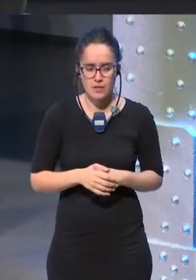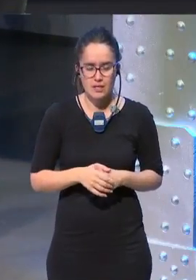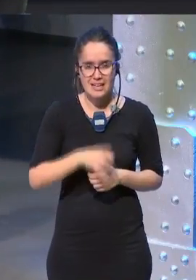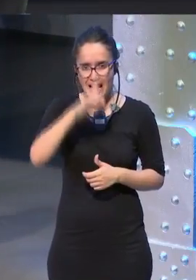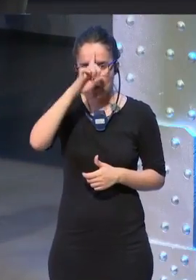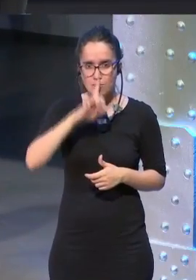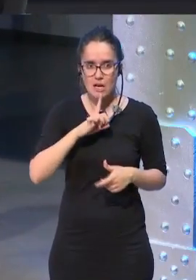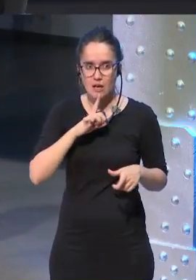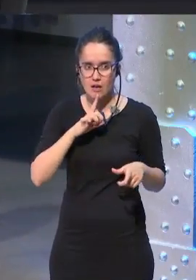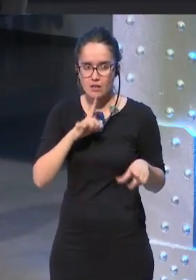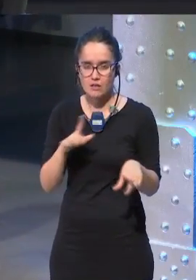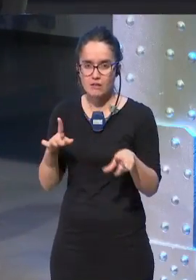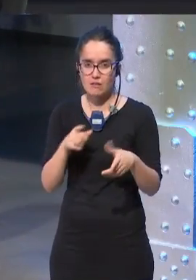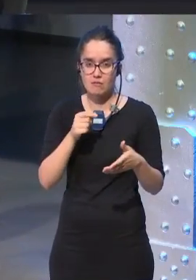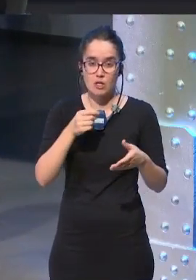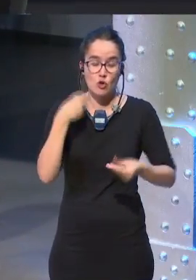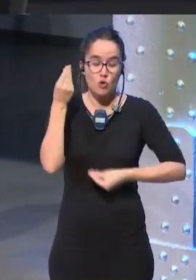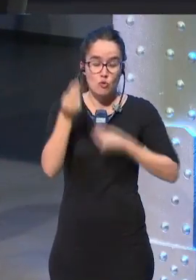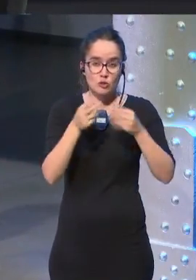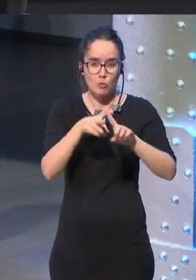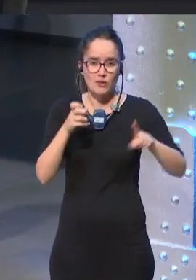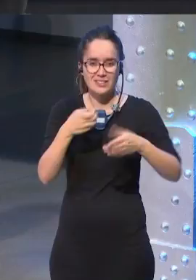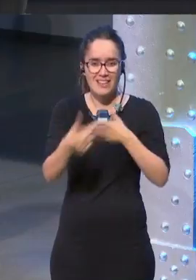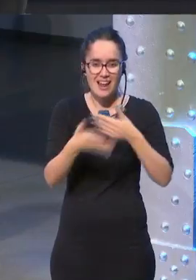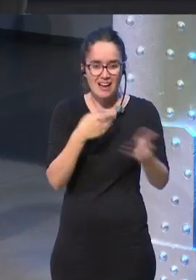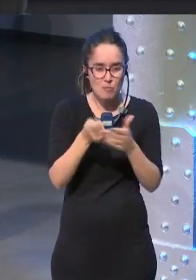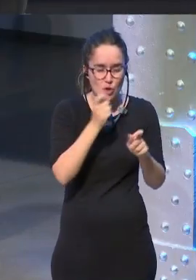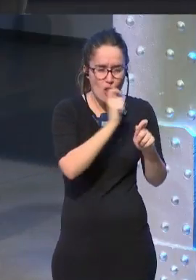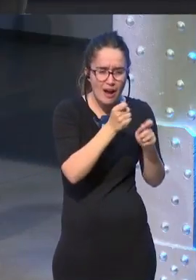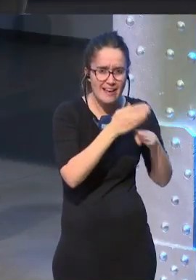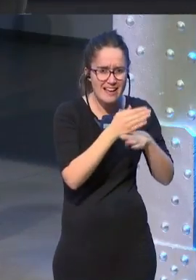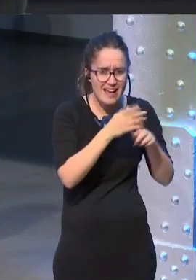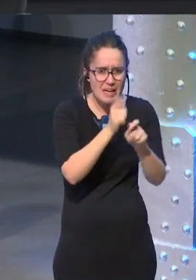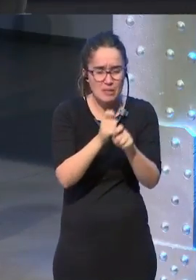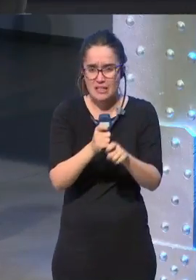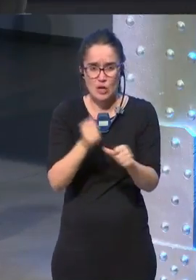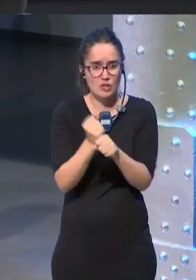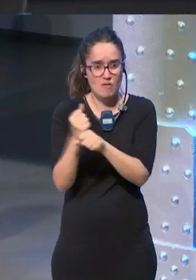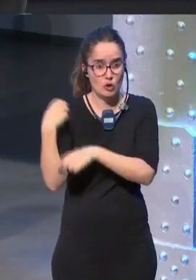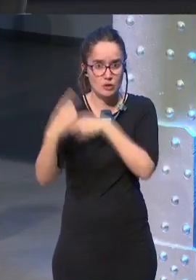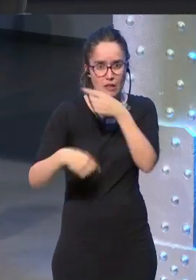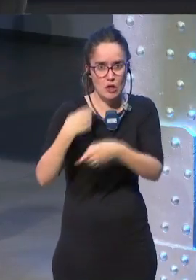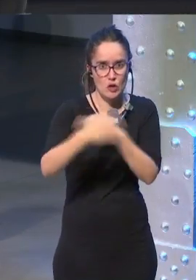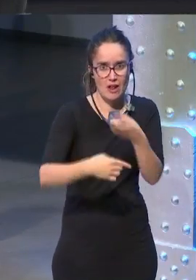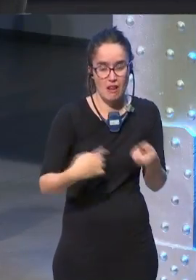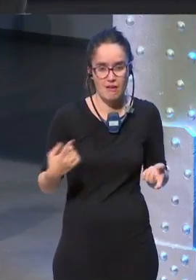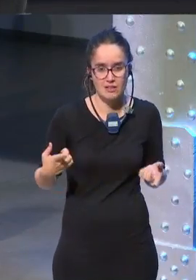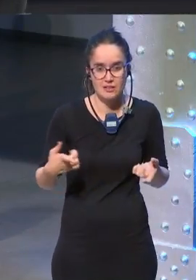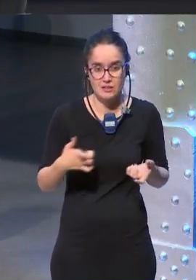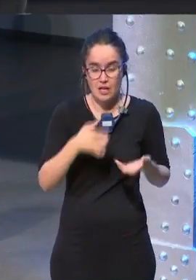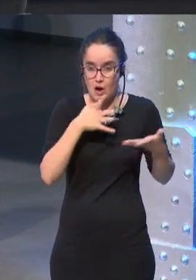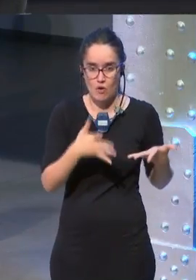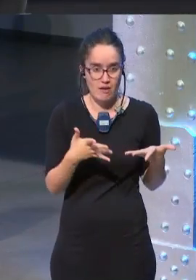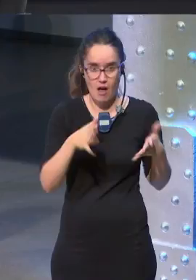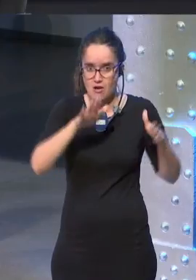La imagen que tenemos de la artesanía es un poco la del carpintero y estos oficios tradicionales que ya no son el